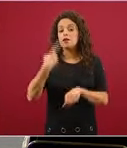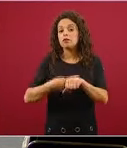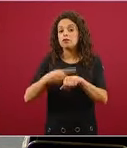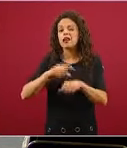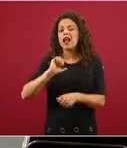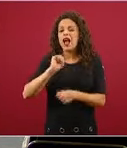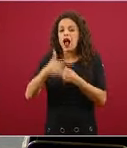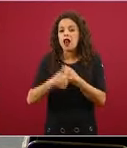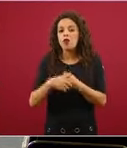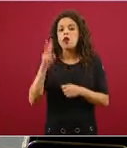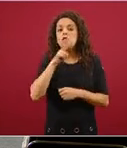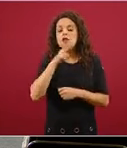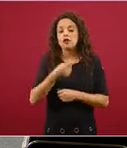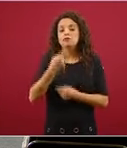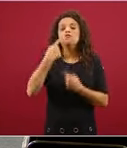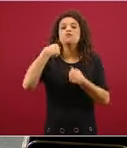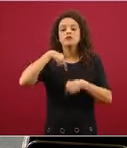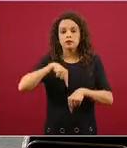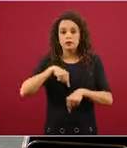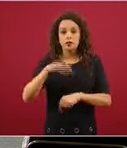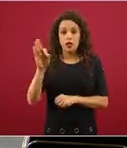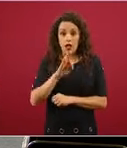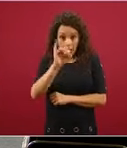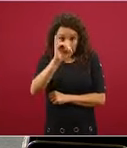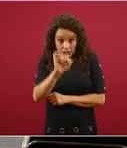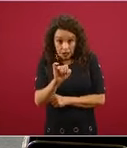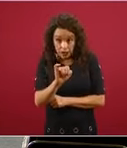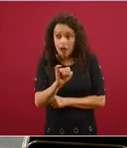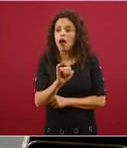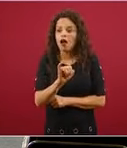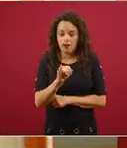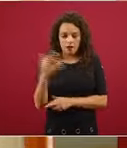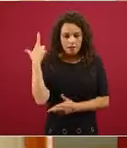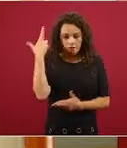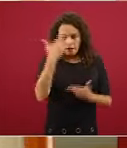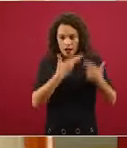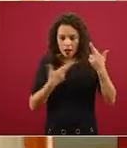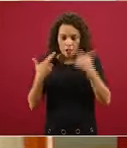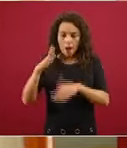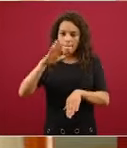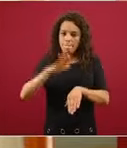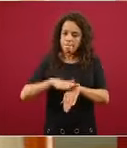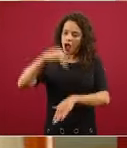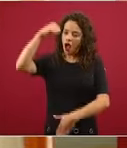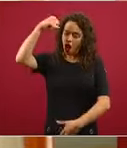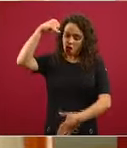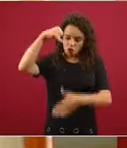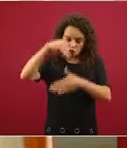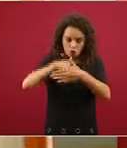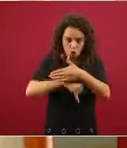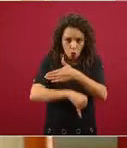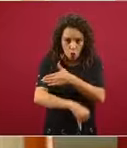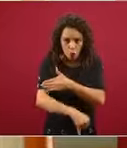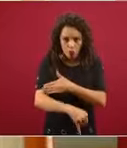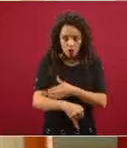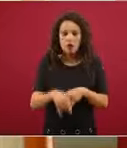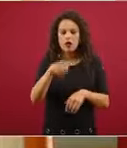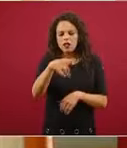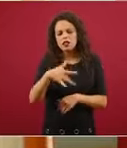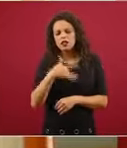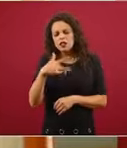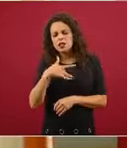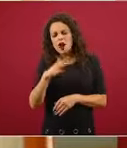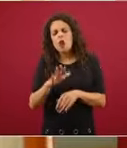una persona sí presente síntomas respiratorios, entonces se hace una revisión más profunda de signos y síntomas que